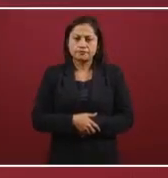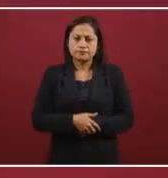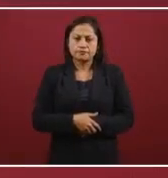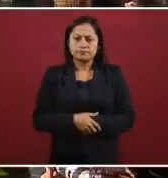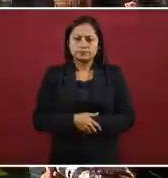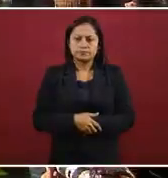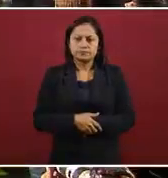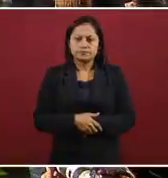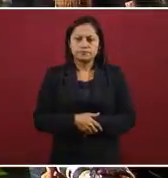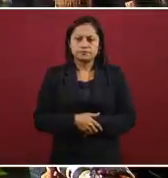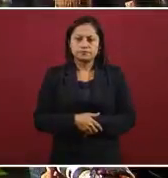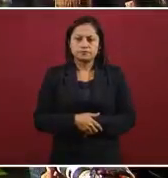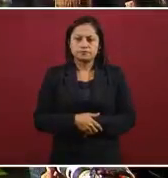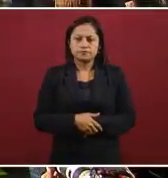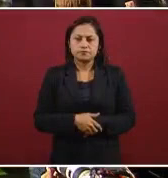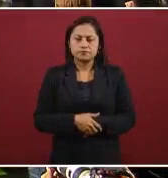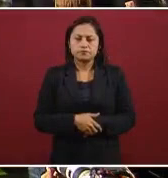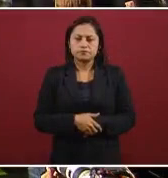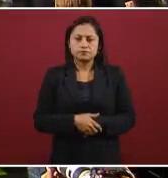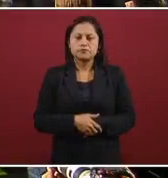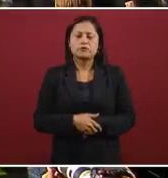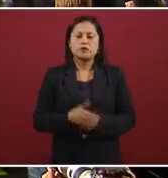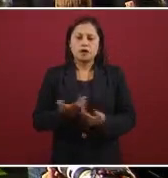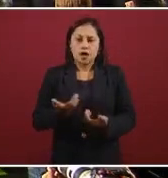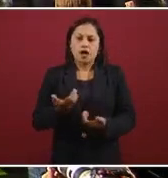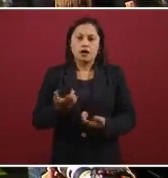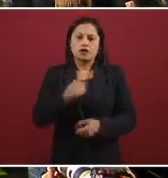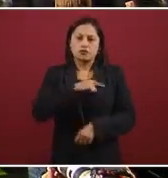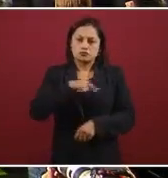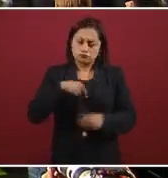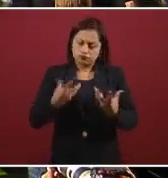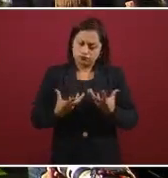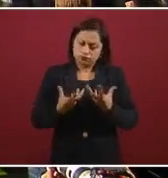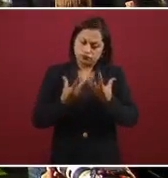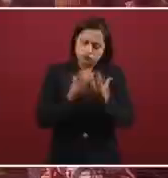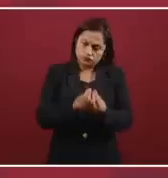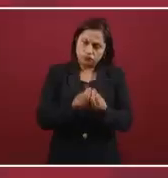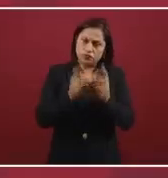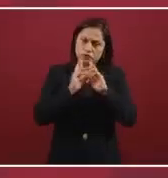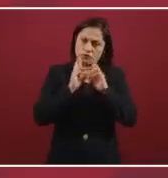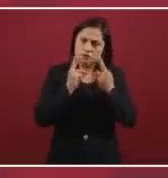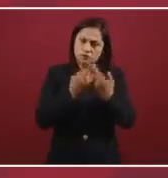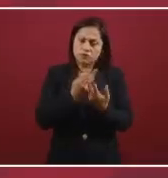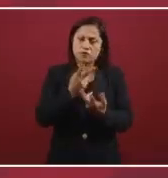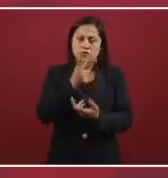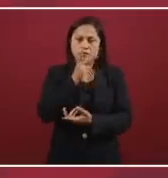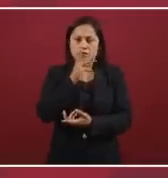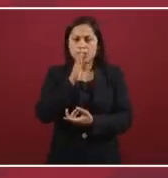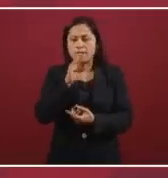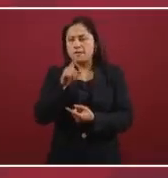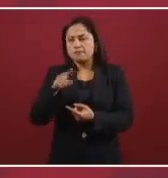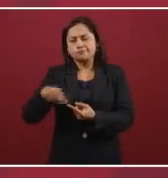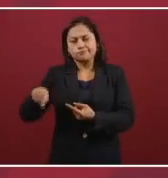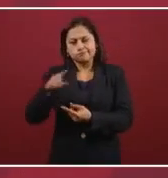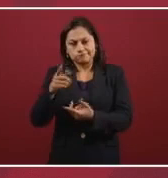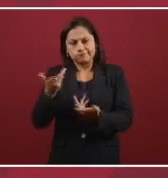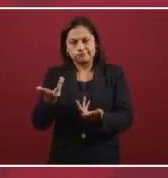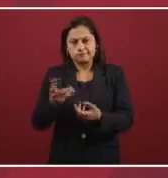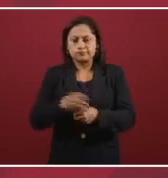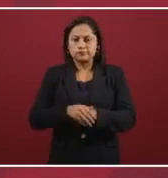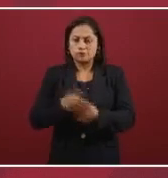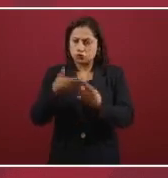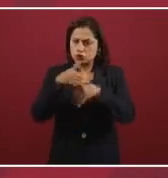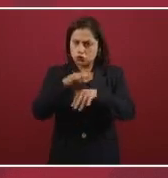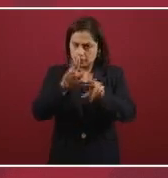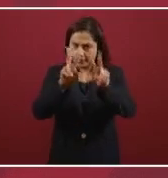Vamos a tener esa reunión y se va a tratar este asunto. Acerca de lo